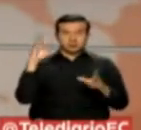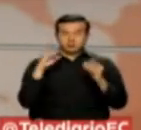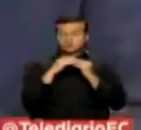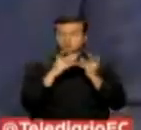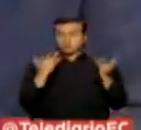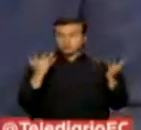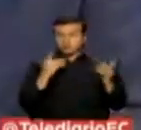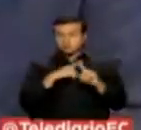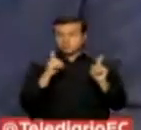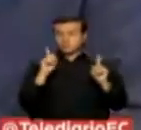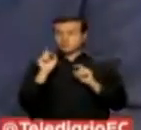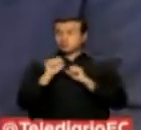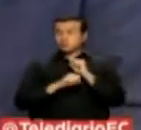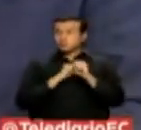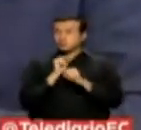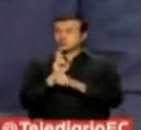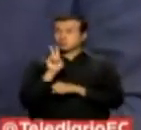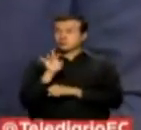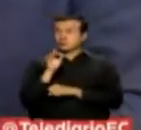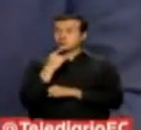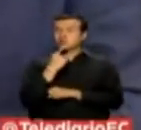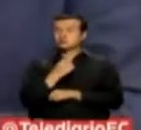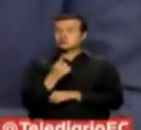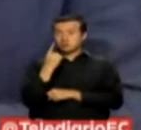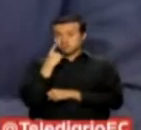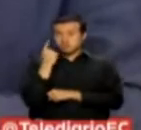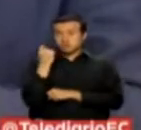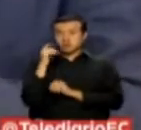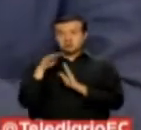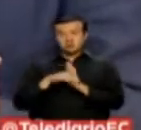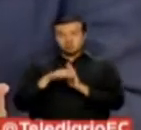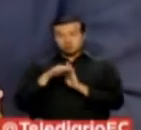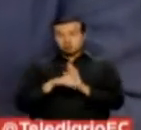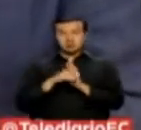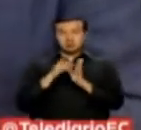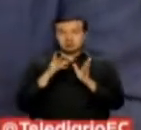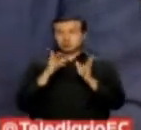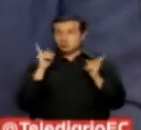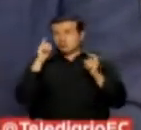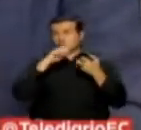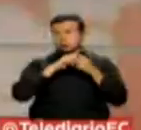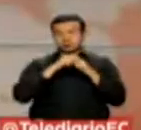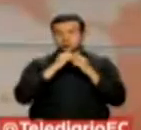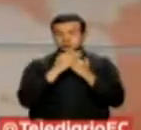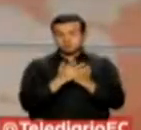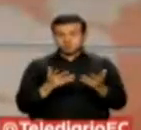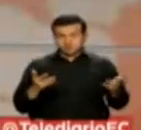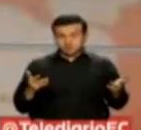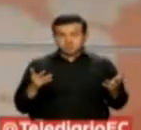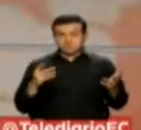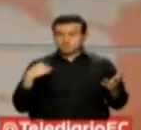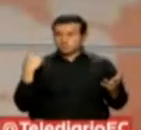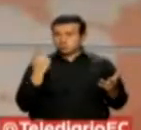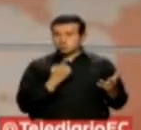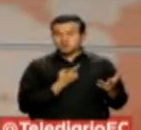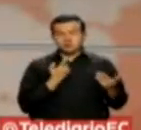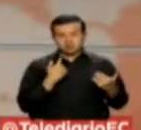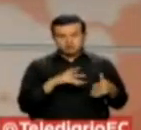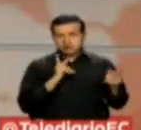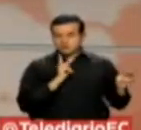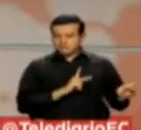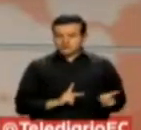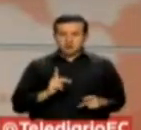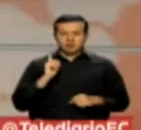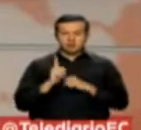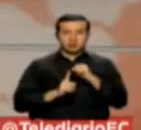contrario... ¿qué pasará el 2019 ahora que se habla de recortes y de una apretada situación fiscal? Sí, nosotros tenemos nuestro plan anual